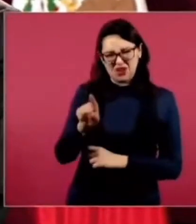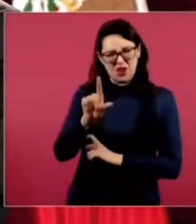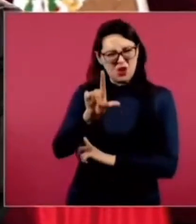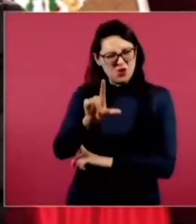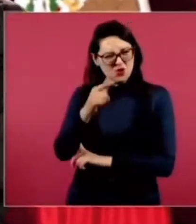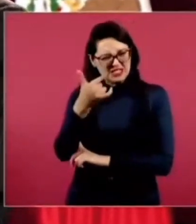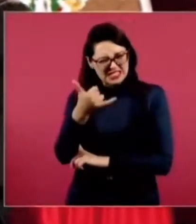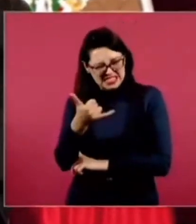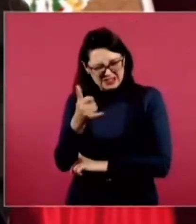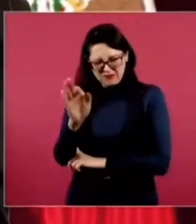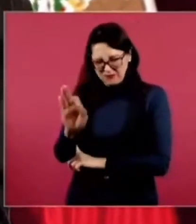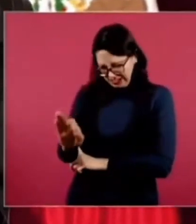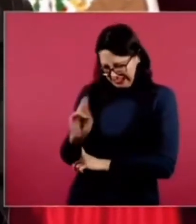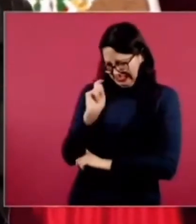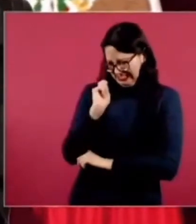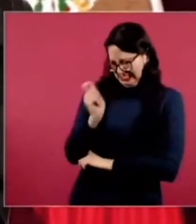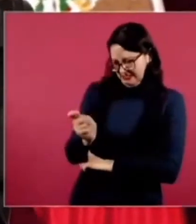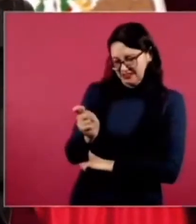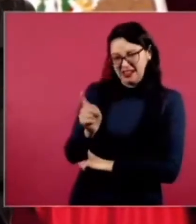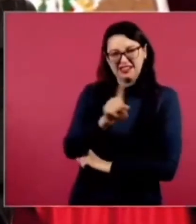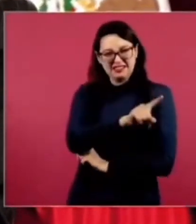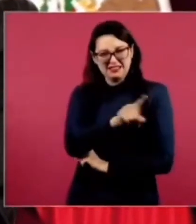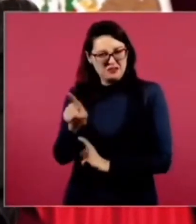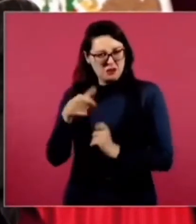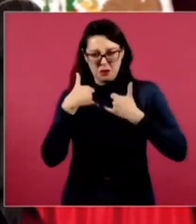muchos años, décadas,